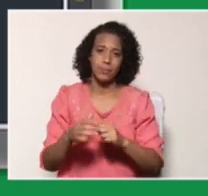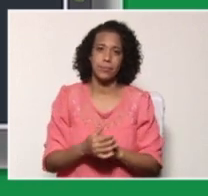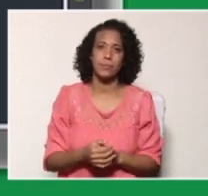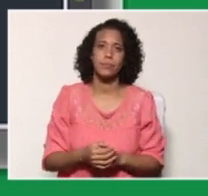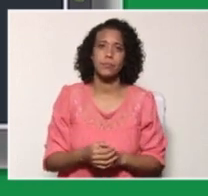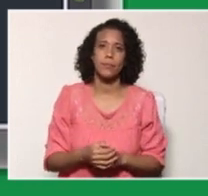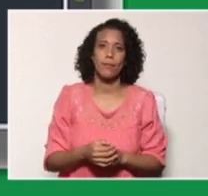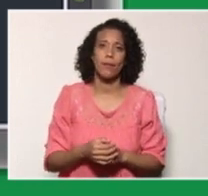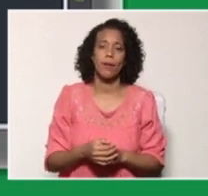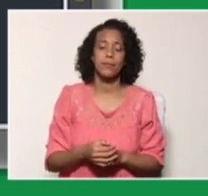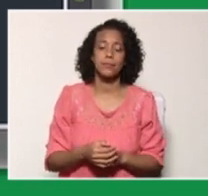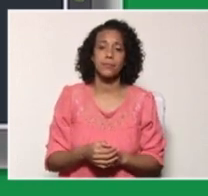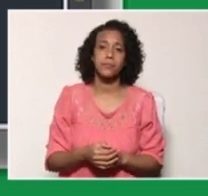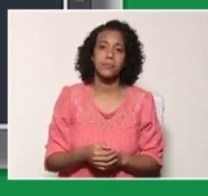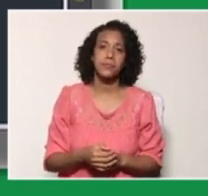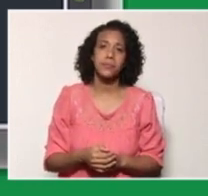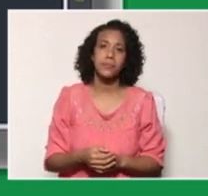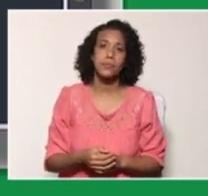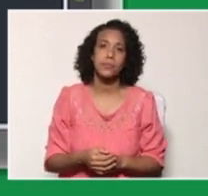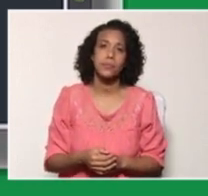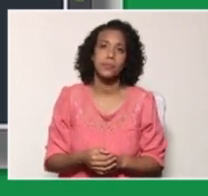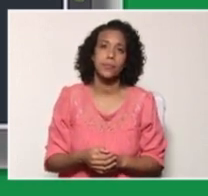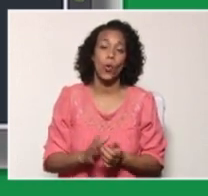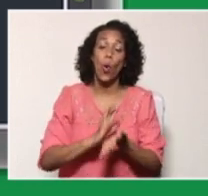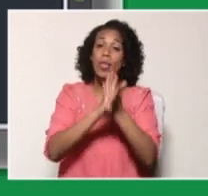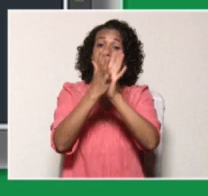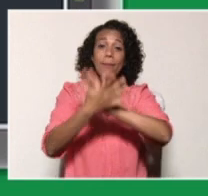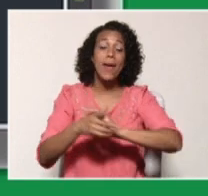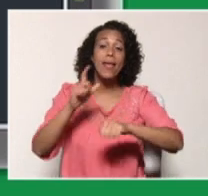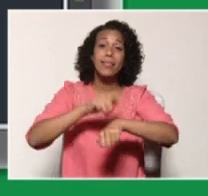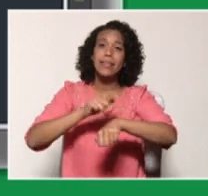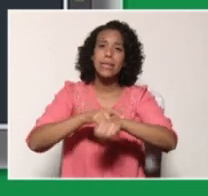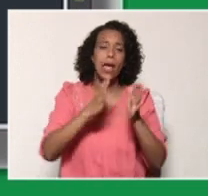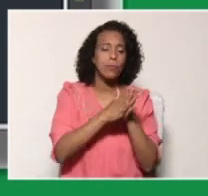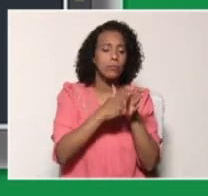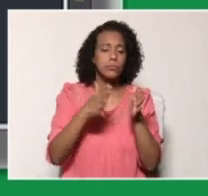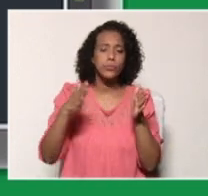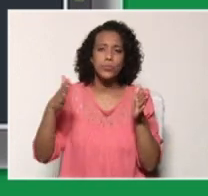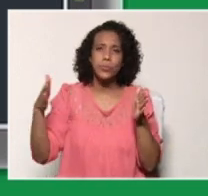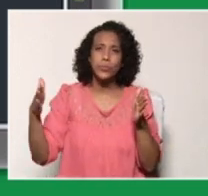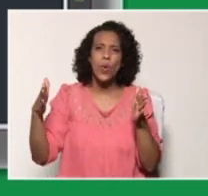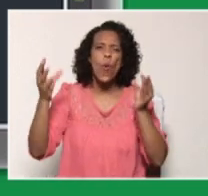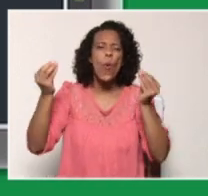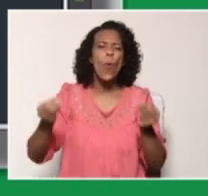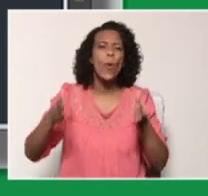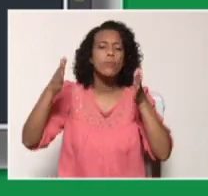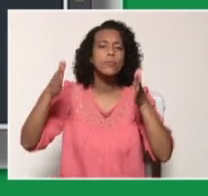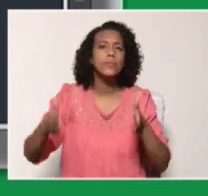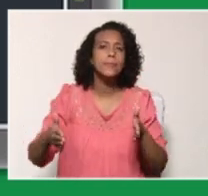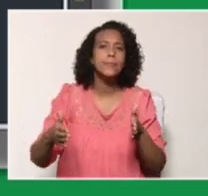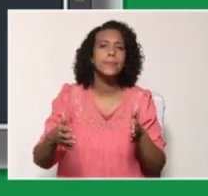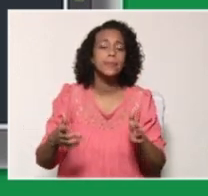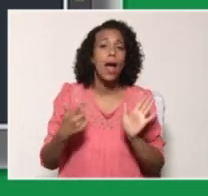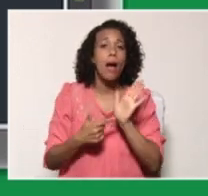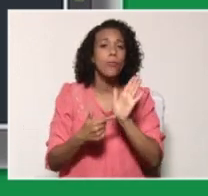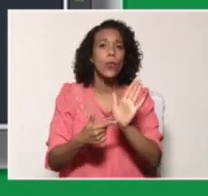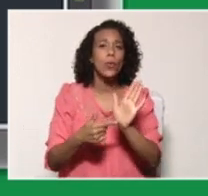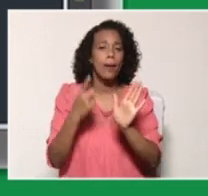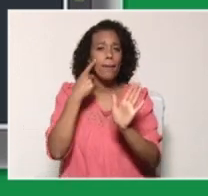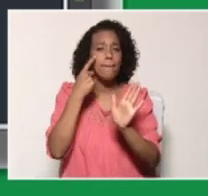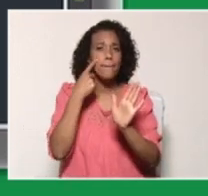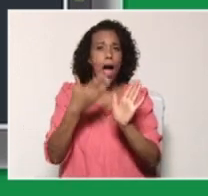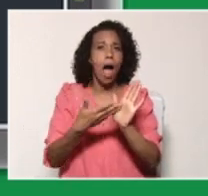le damos renderizar. Esperamos que termine su tiempo de renderizar y luego vemos